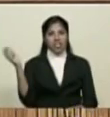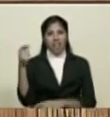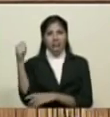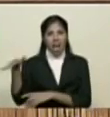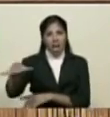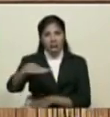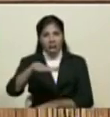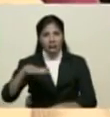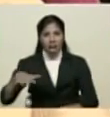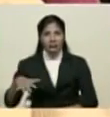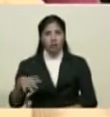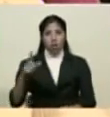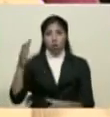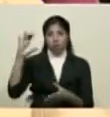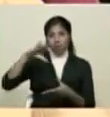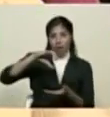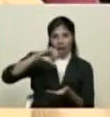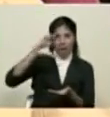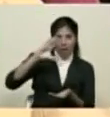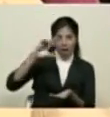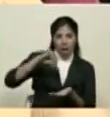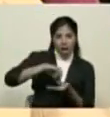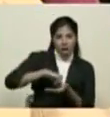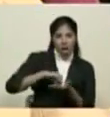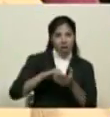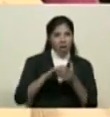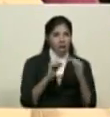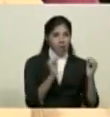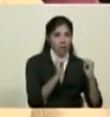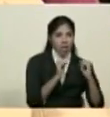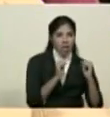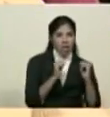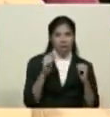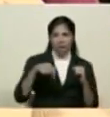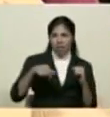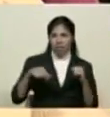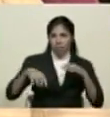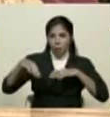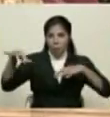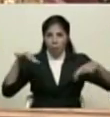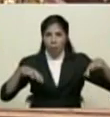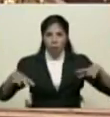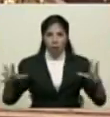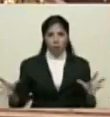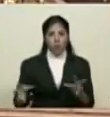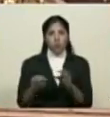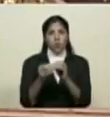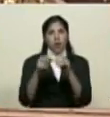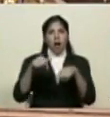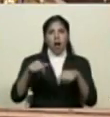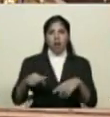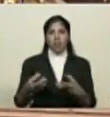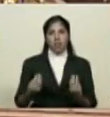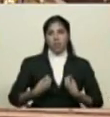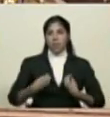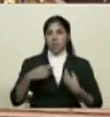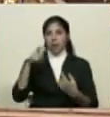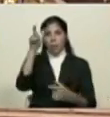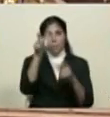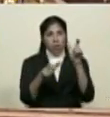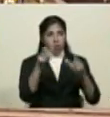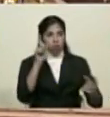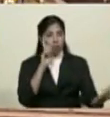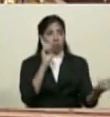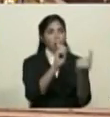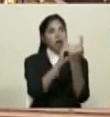el centro de Caracas, todo reflejado en vidas y en